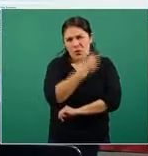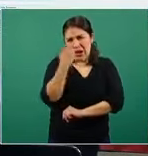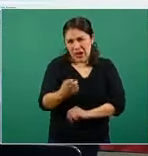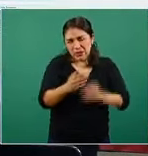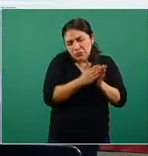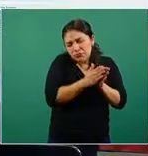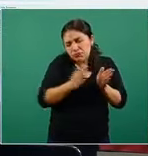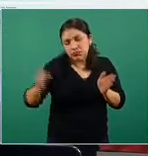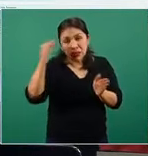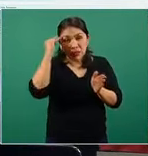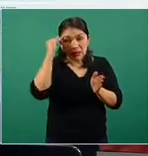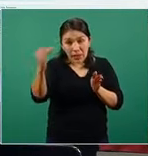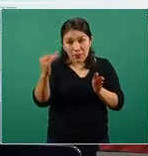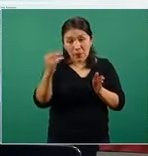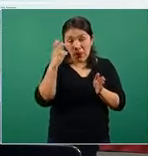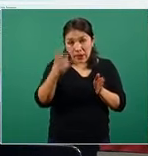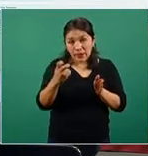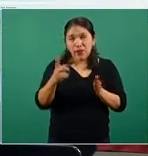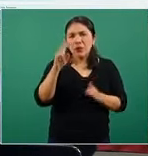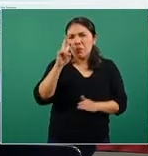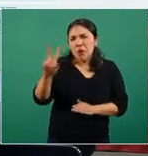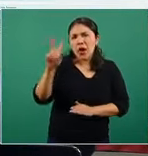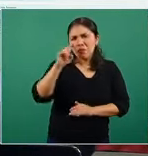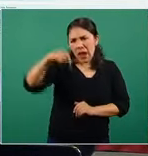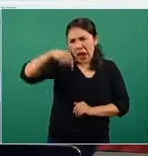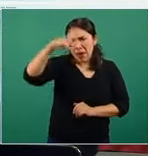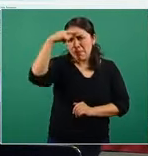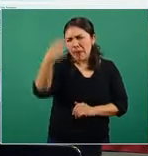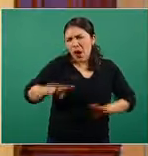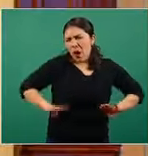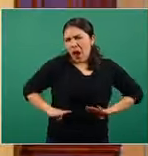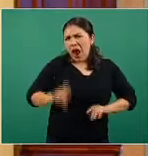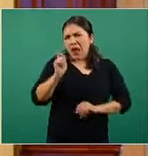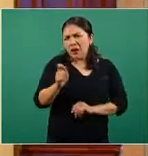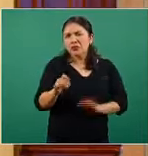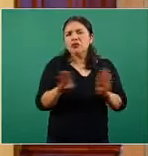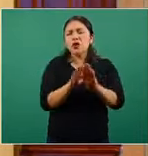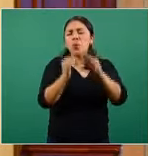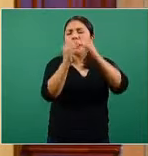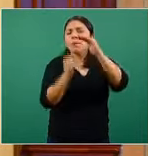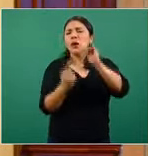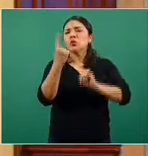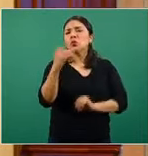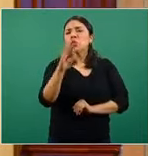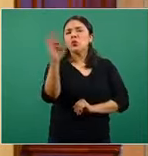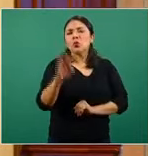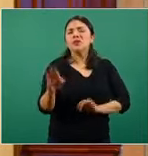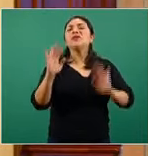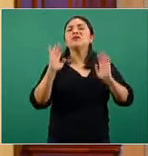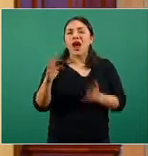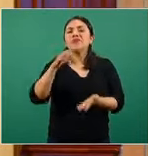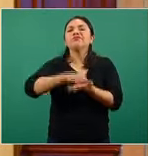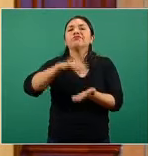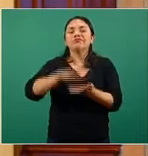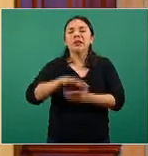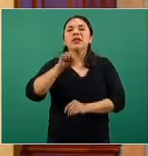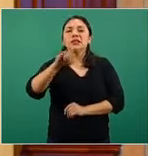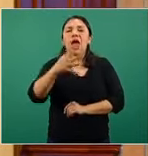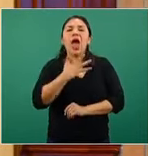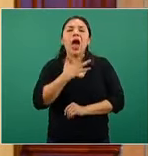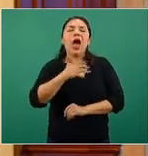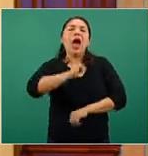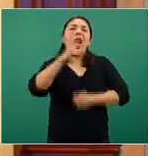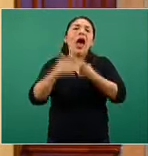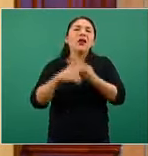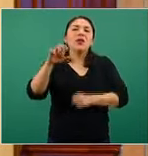de vacunación contra el virus SARS-CoV-2 en México, menos del 1% han tenido la